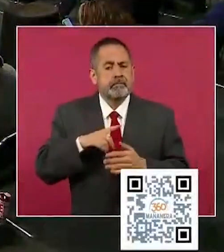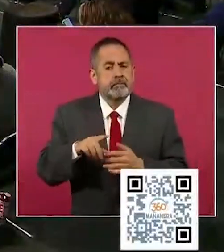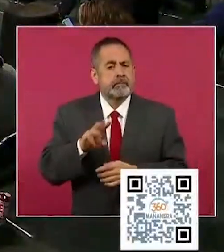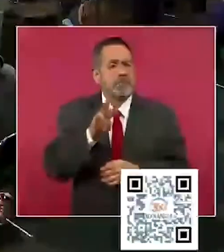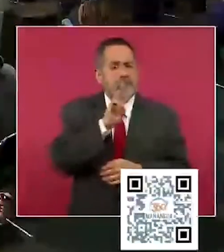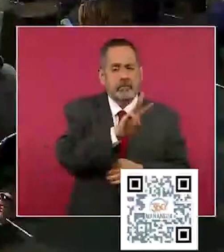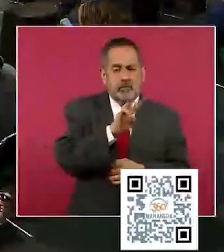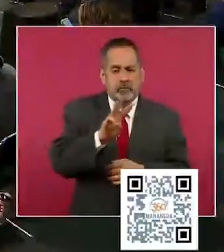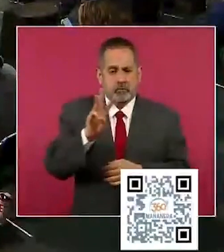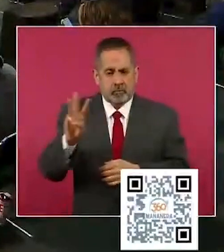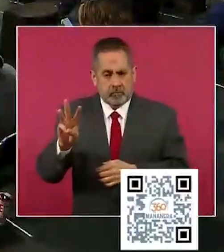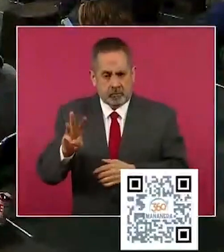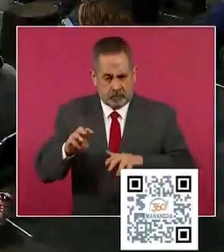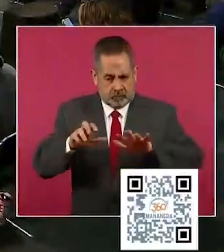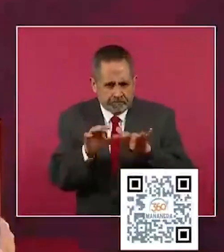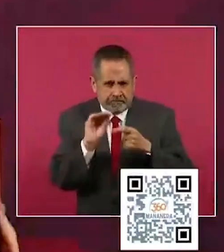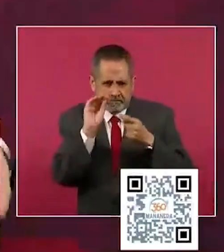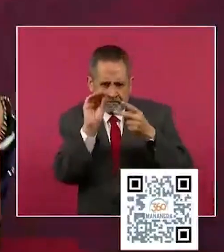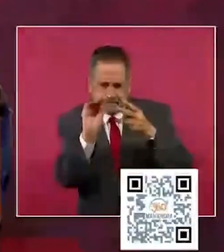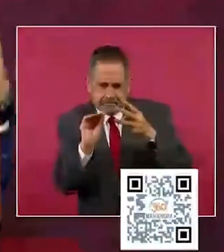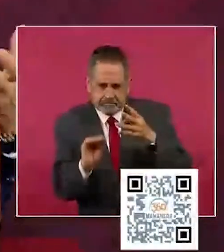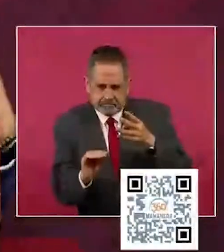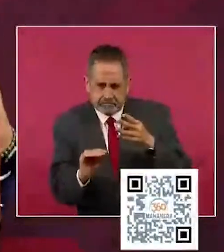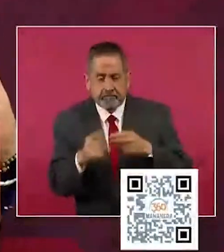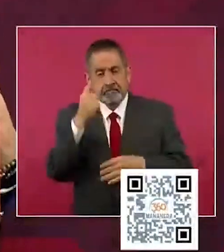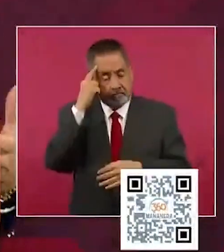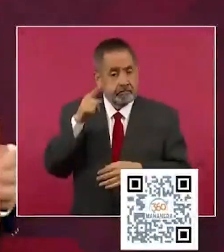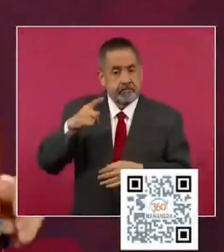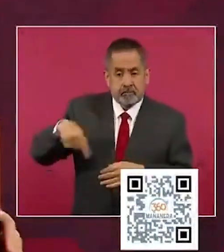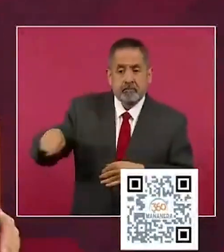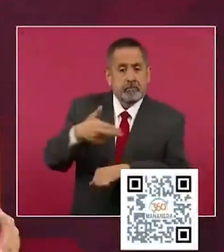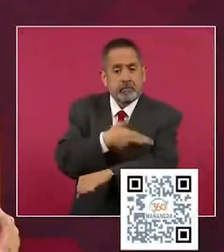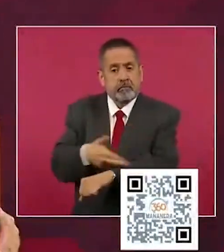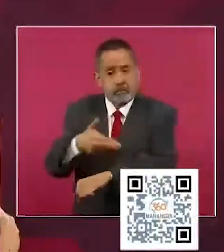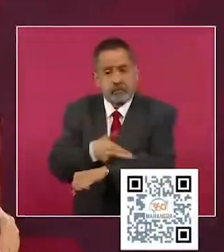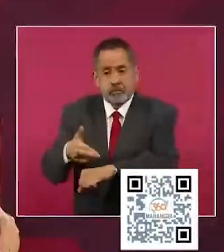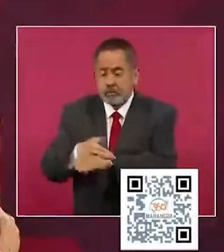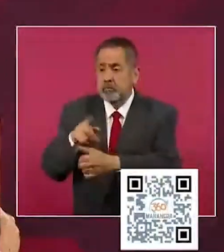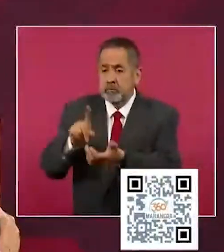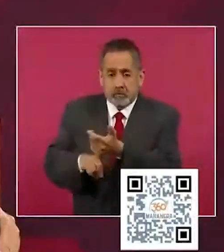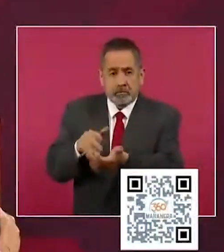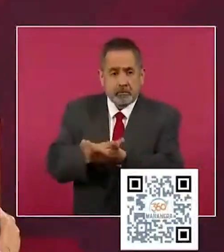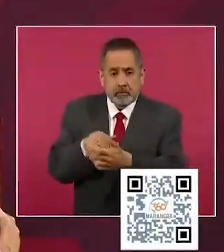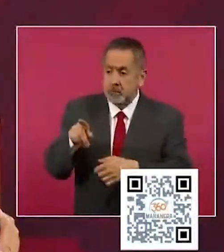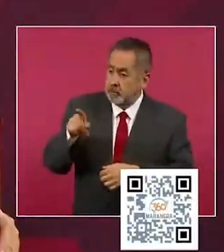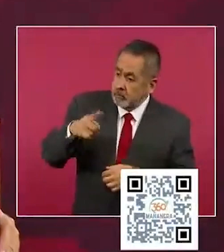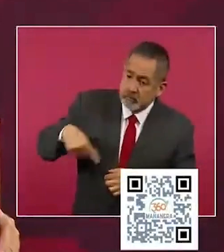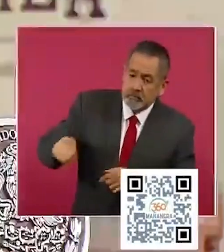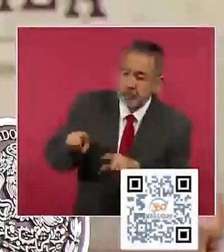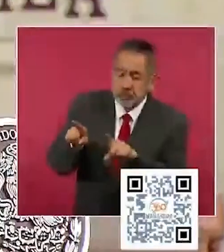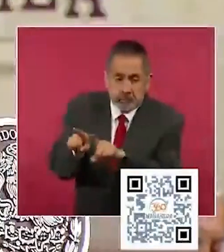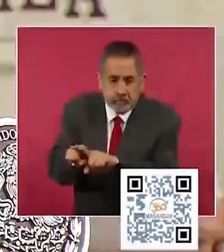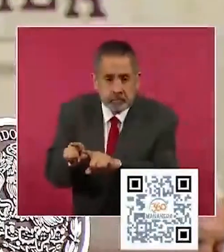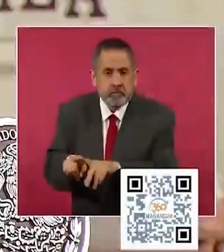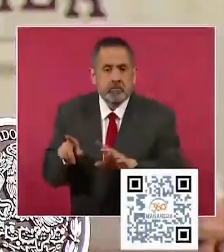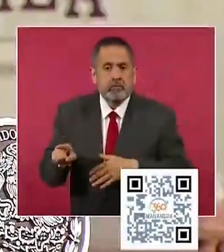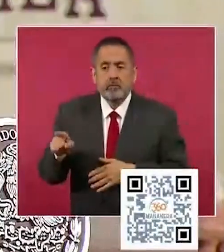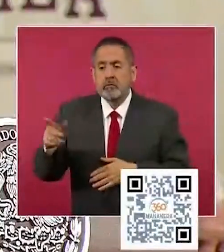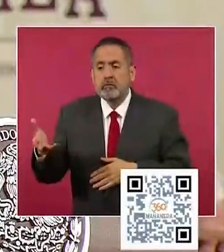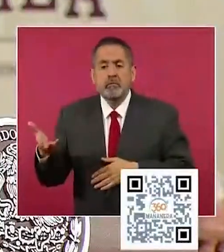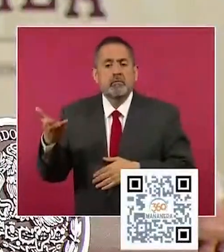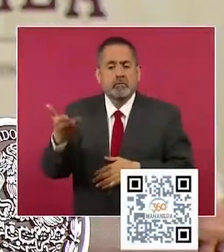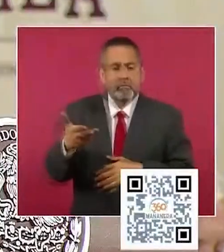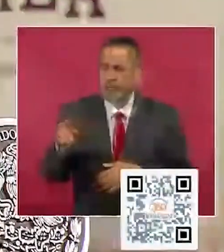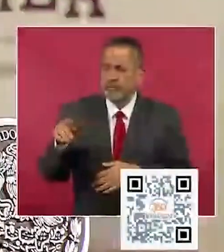página electrónica en Pemex para que ellos mismos realicen sus trámites entre ellos el de solicitar